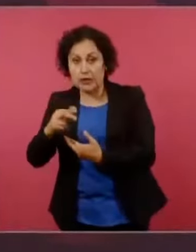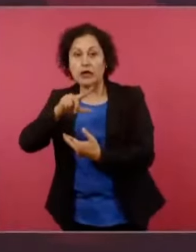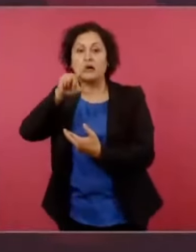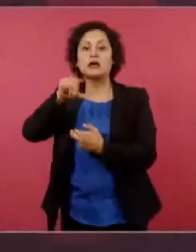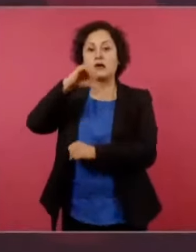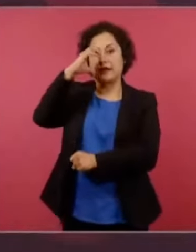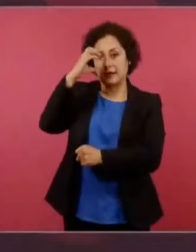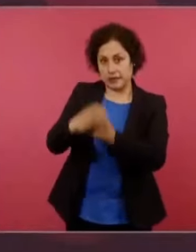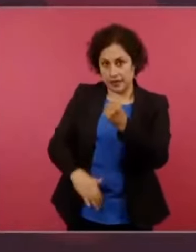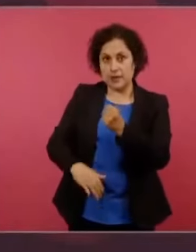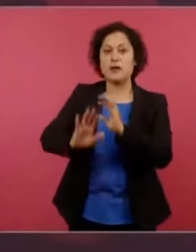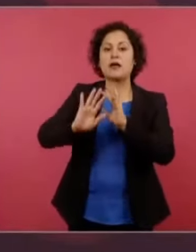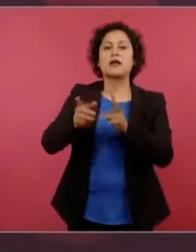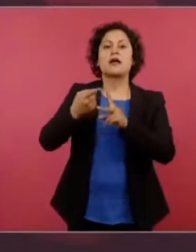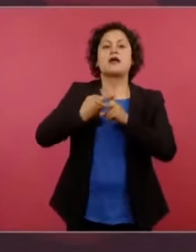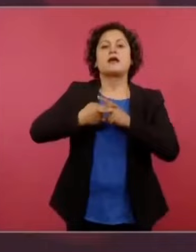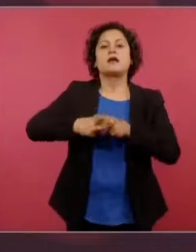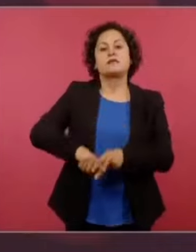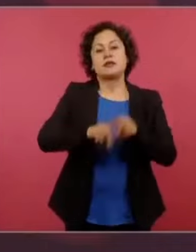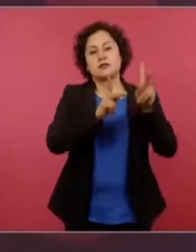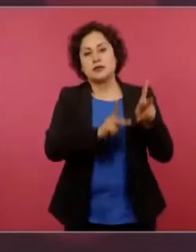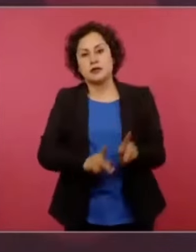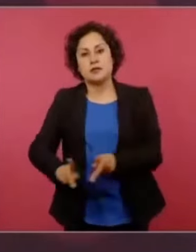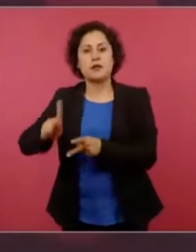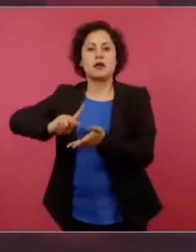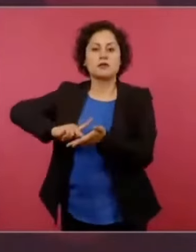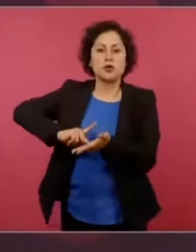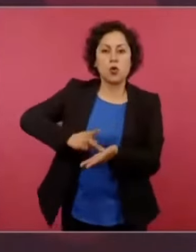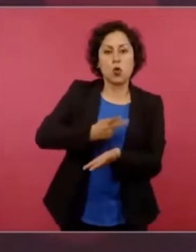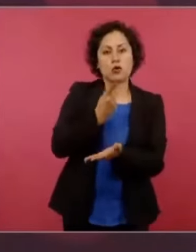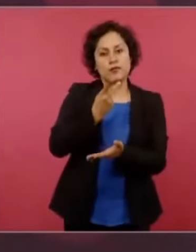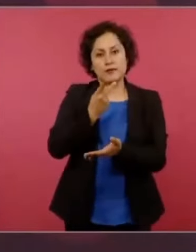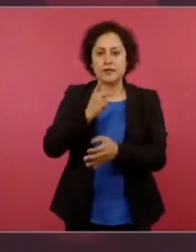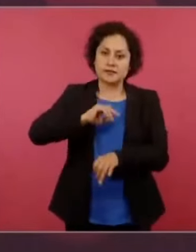salud para que